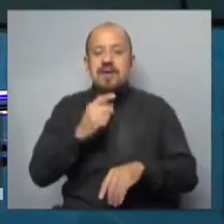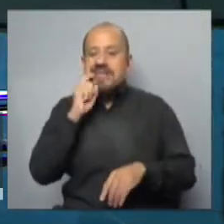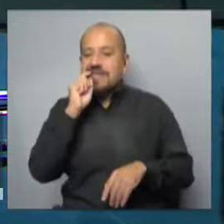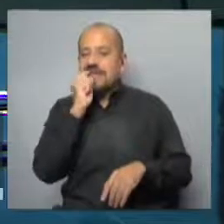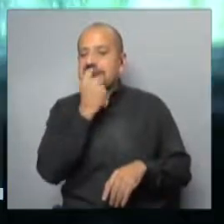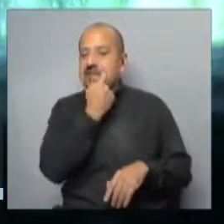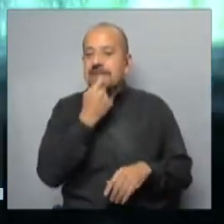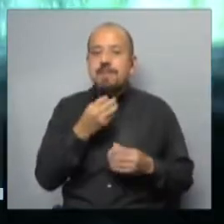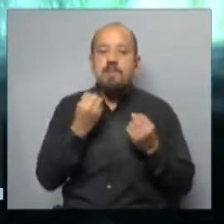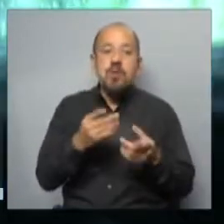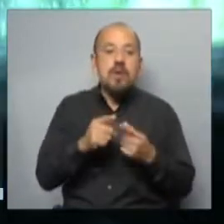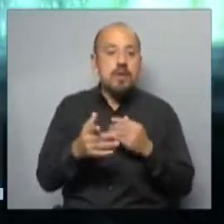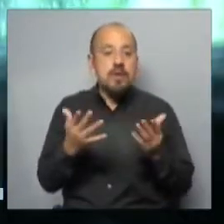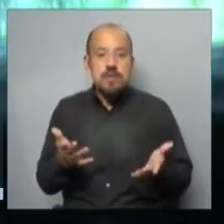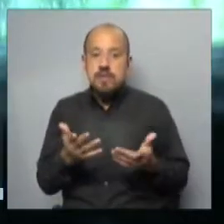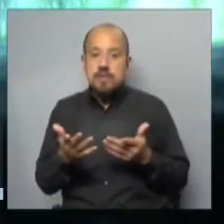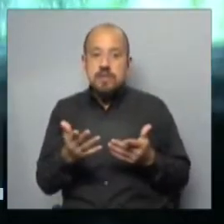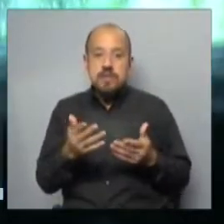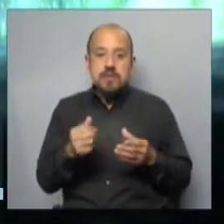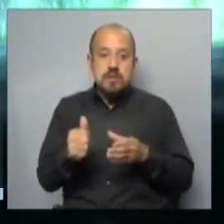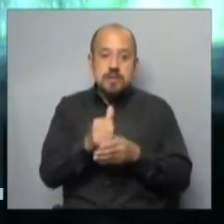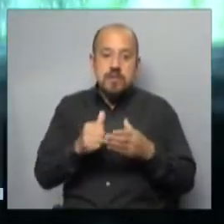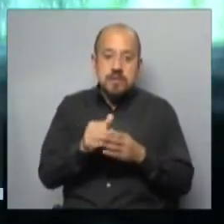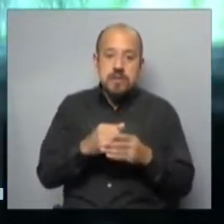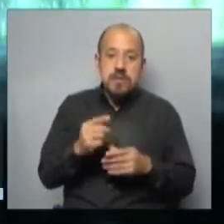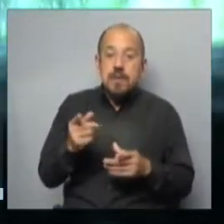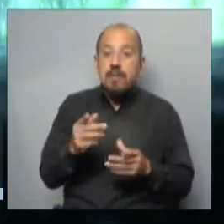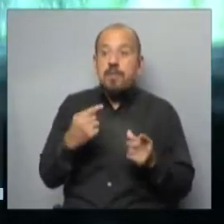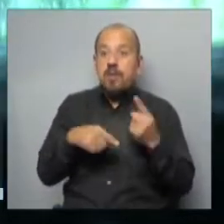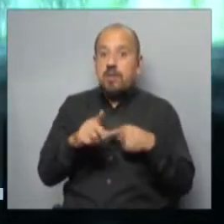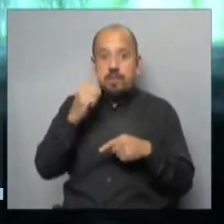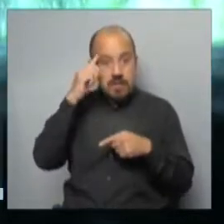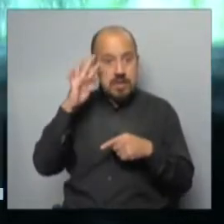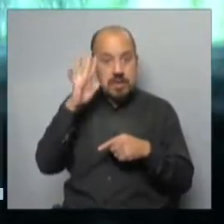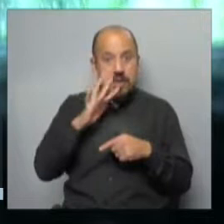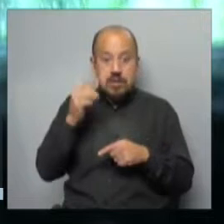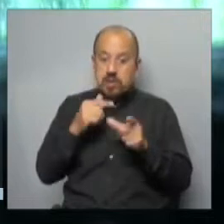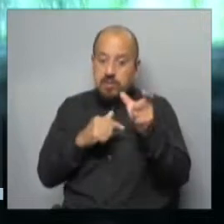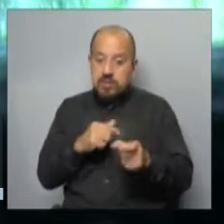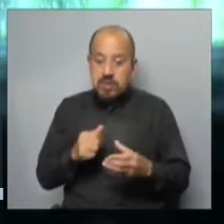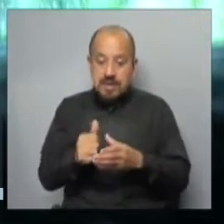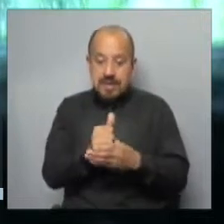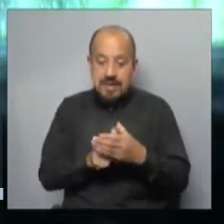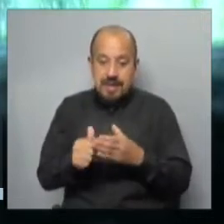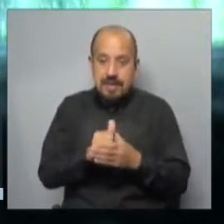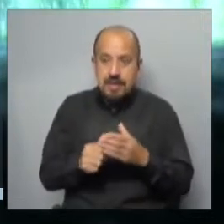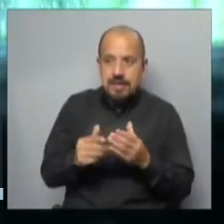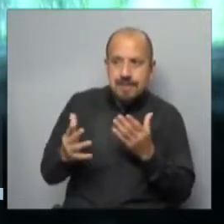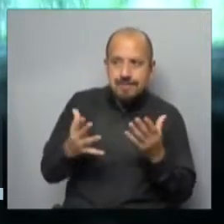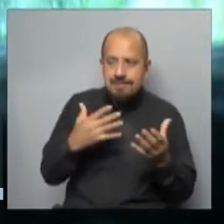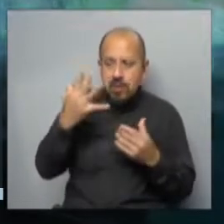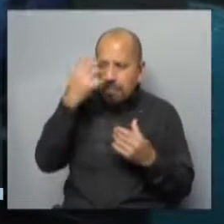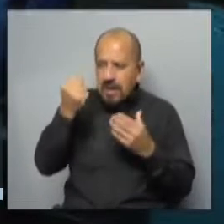porque cierto miedo al dentista la mayoría de nosotros tenemos pero imagínate cuando es una persona que tal vez tenga poca comprensión